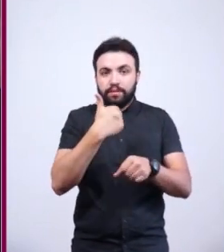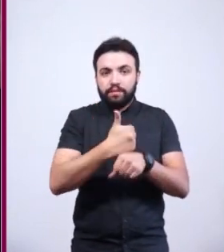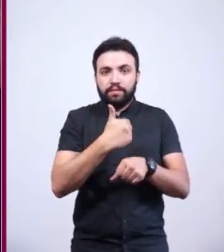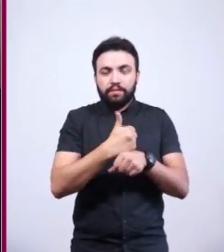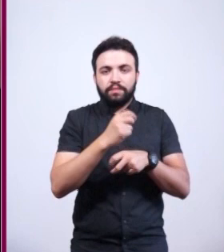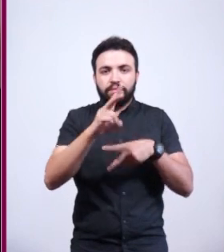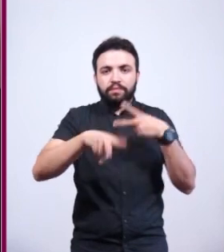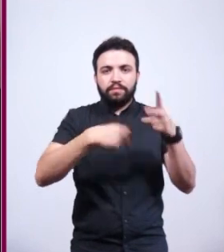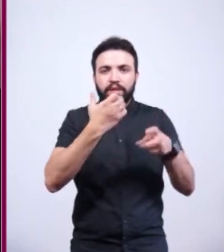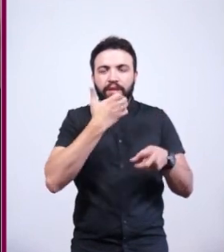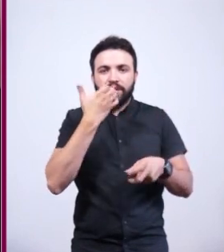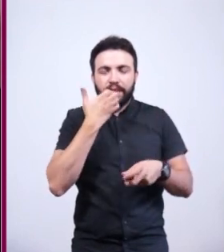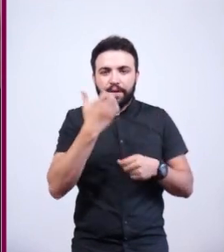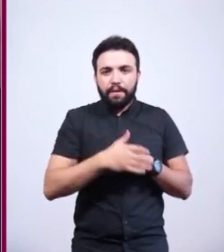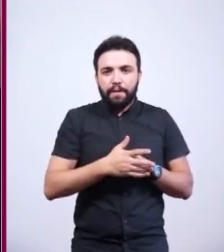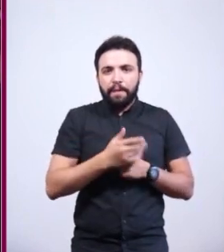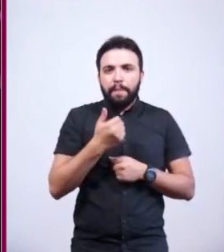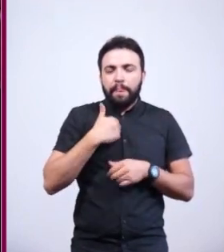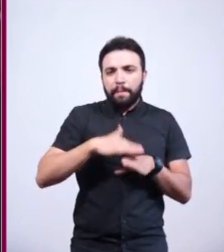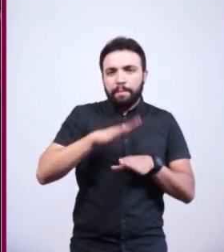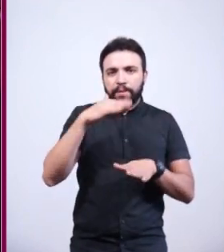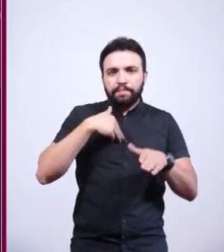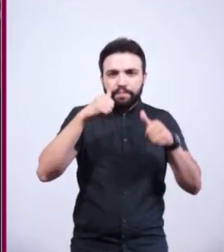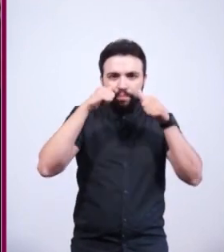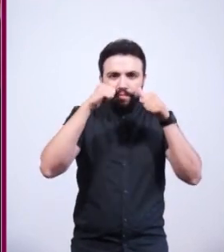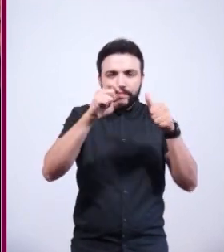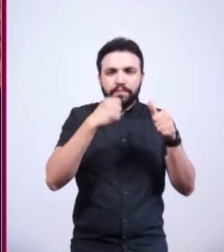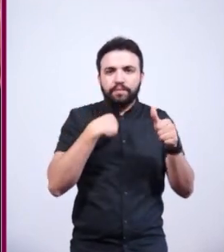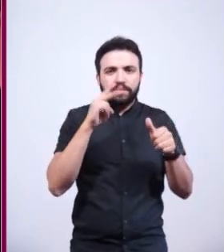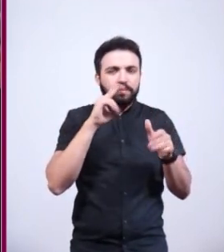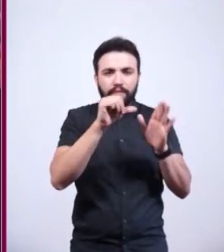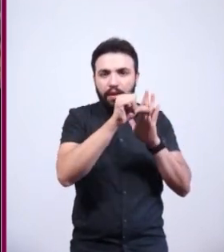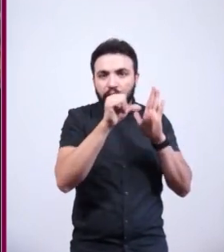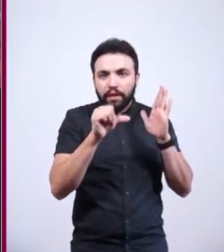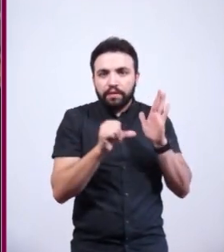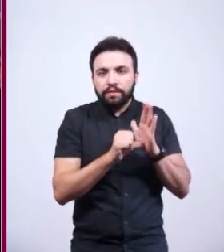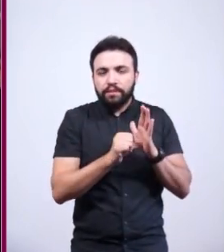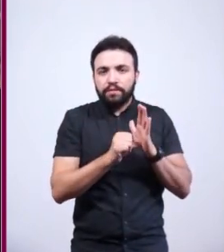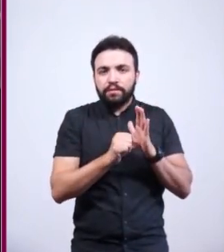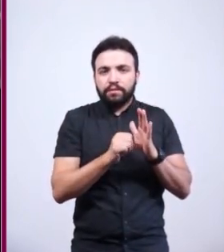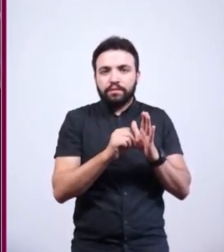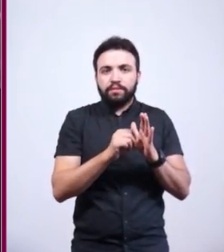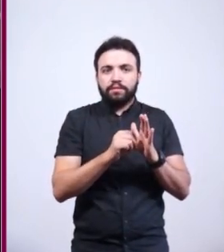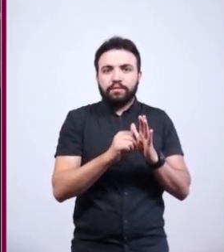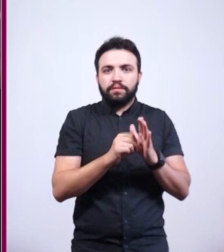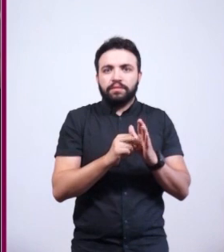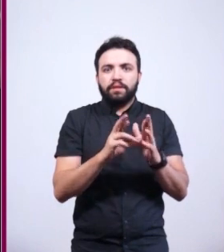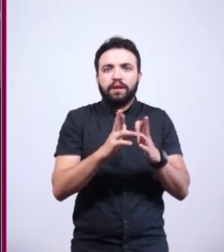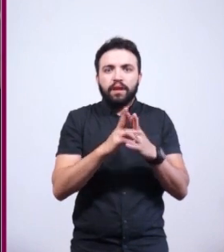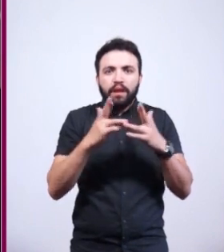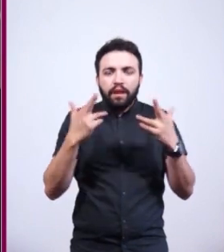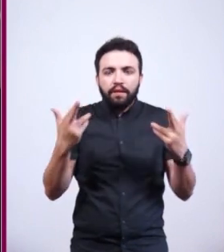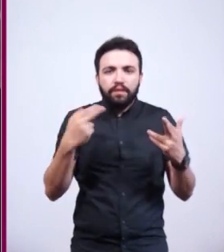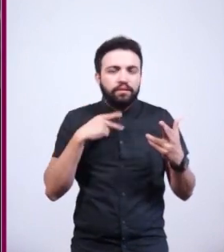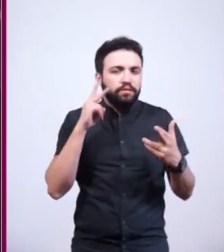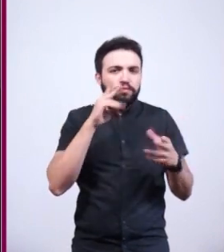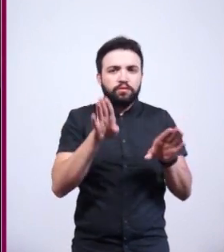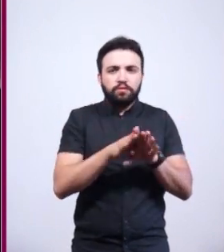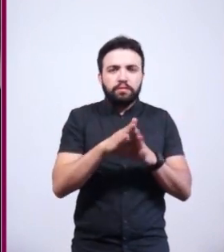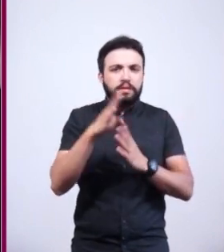lugar. Entonces me llamó la atención de un artículo en una revista que hablaba acerca de cómo había habido